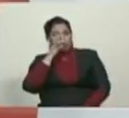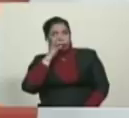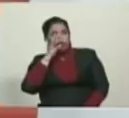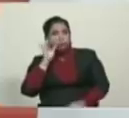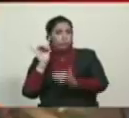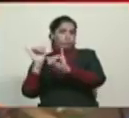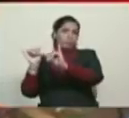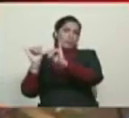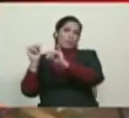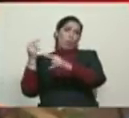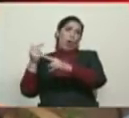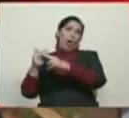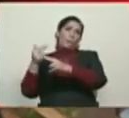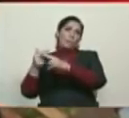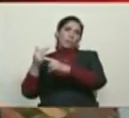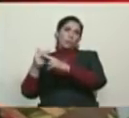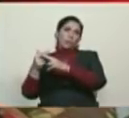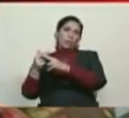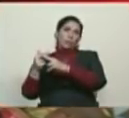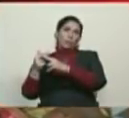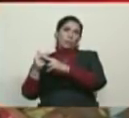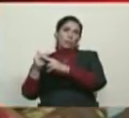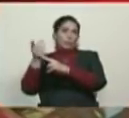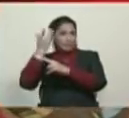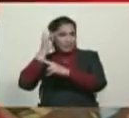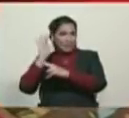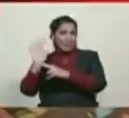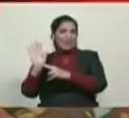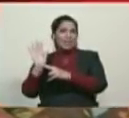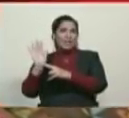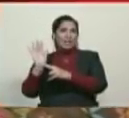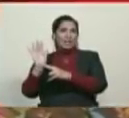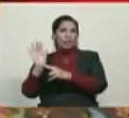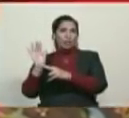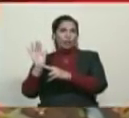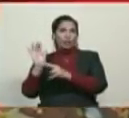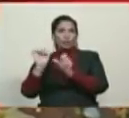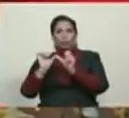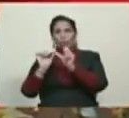mismos apellidos de los que se creen que todavía están encumbrados.